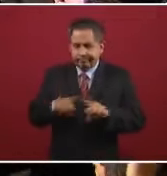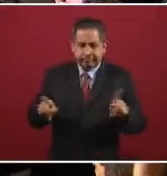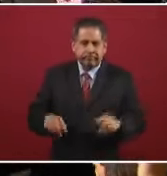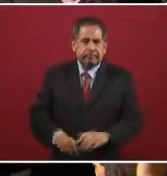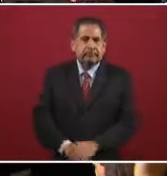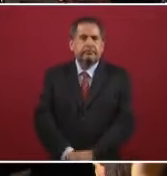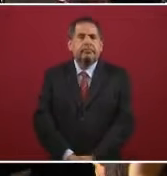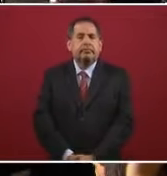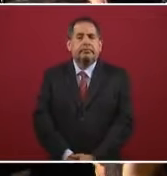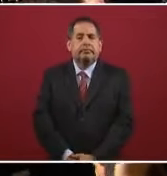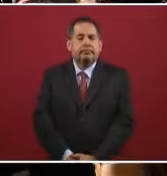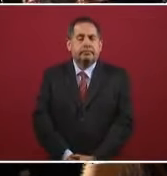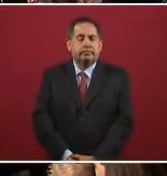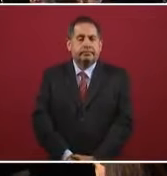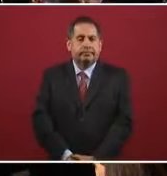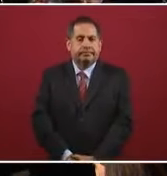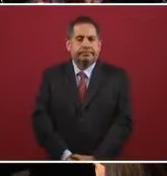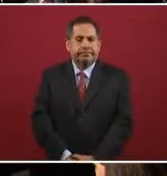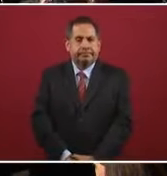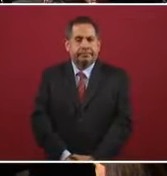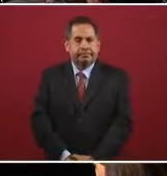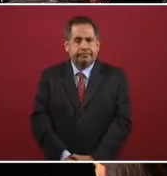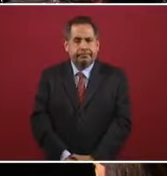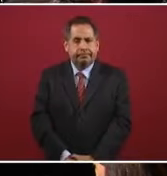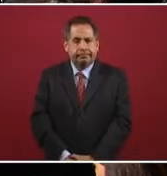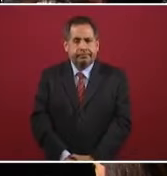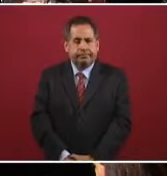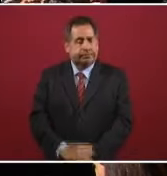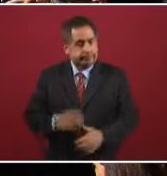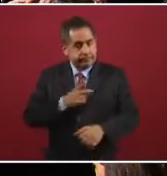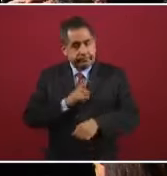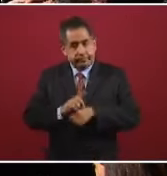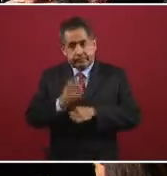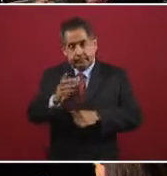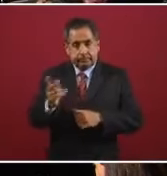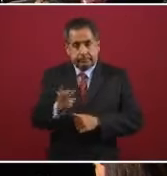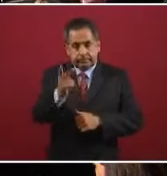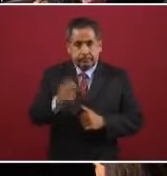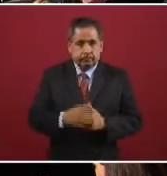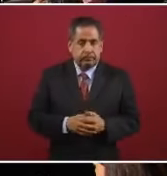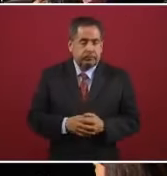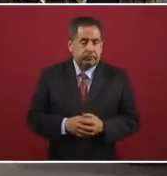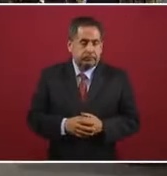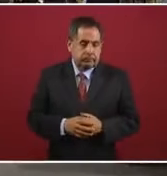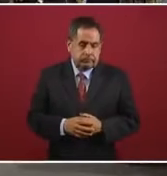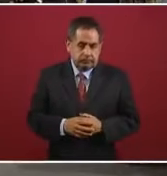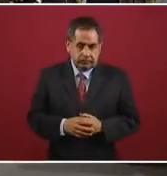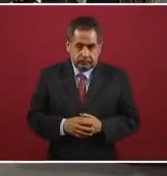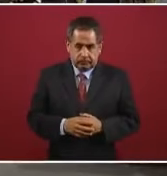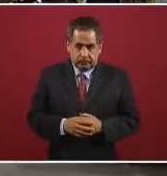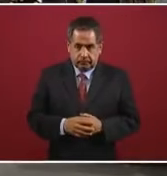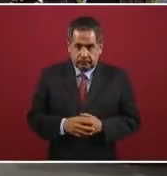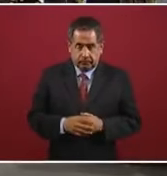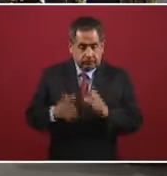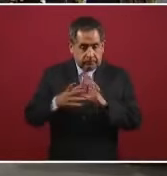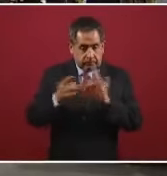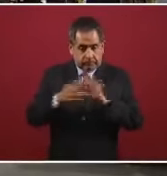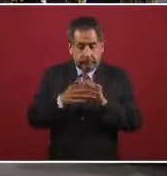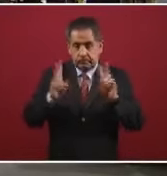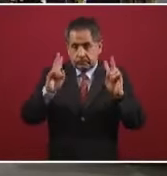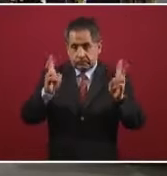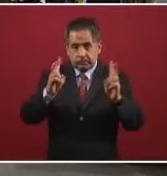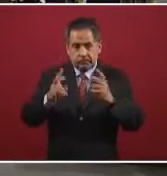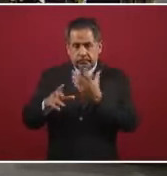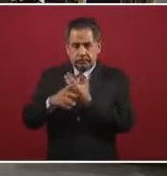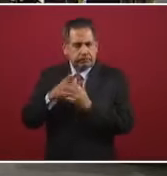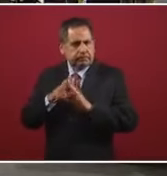Allá atrás, por favor. Buen día, canciller. Preguntarle, con esta situación que se está dando del tema migratorio,